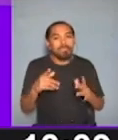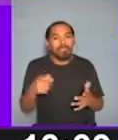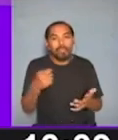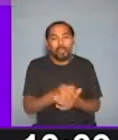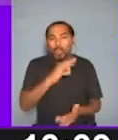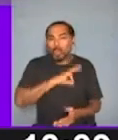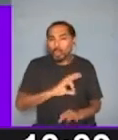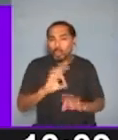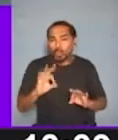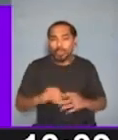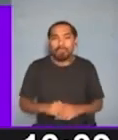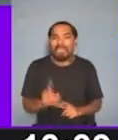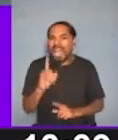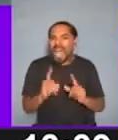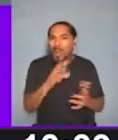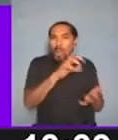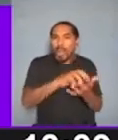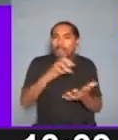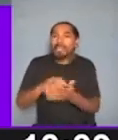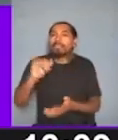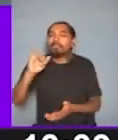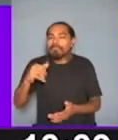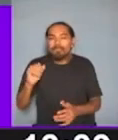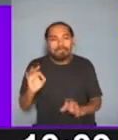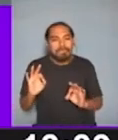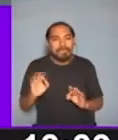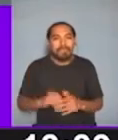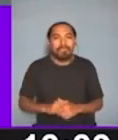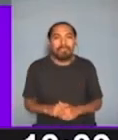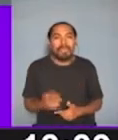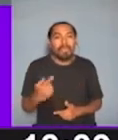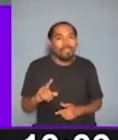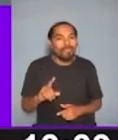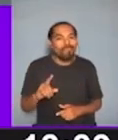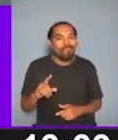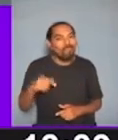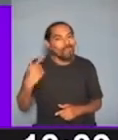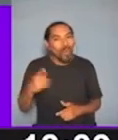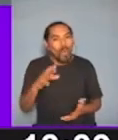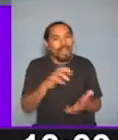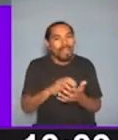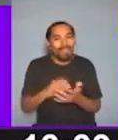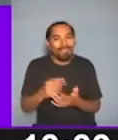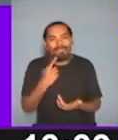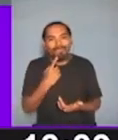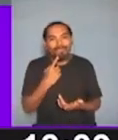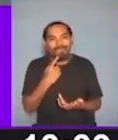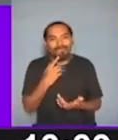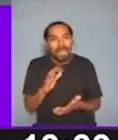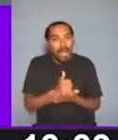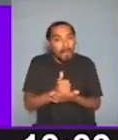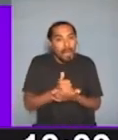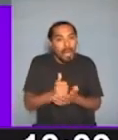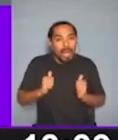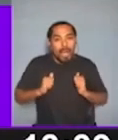que hay algunas empresas que sí ya lo están haciendo, otras que todavía están en estos últimos detalles, seguramente podrían ser en